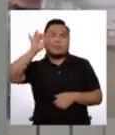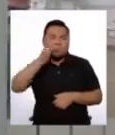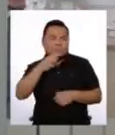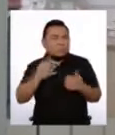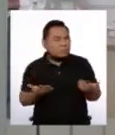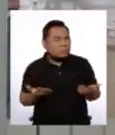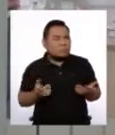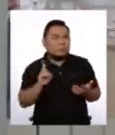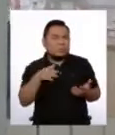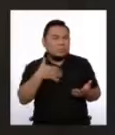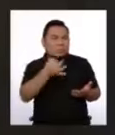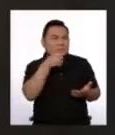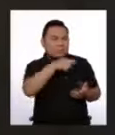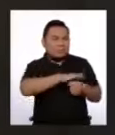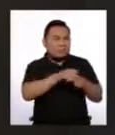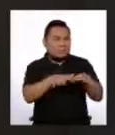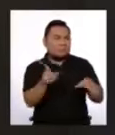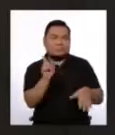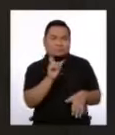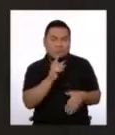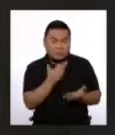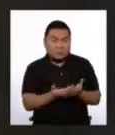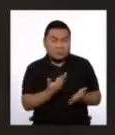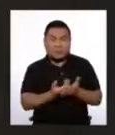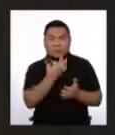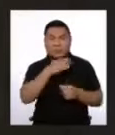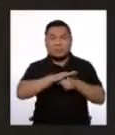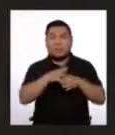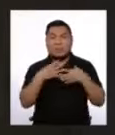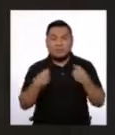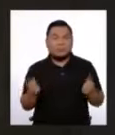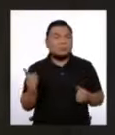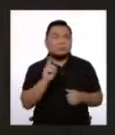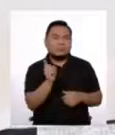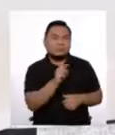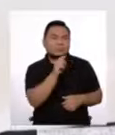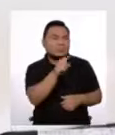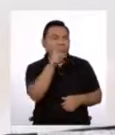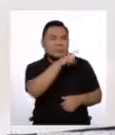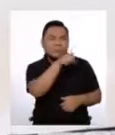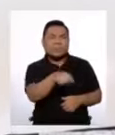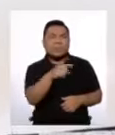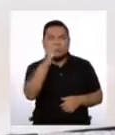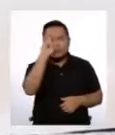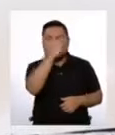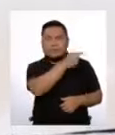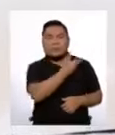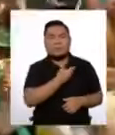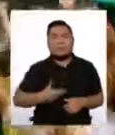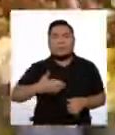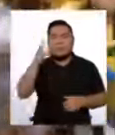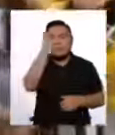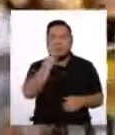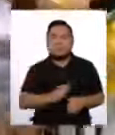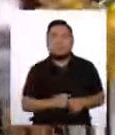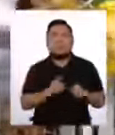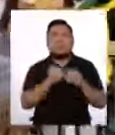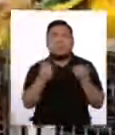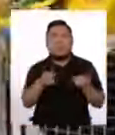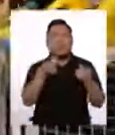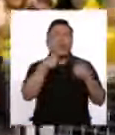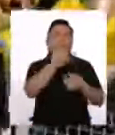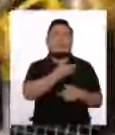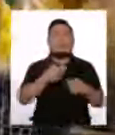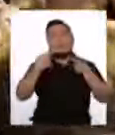autoinmunitarias, pero no cuenta con evidencias sólidas que confirmen su efectividad contra el nuevo coronavirus. Pese a esta